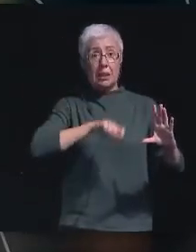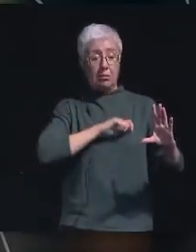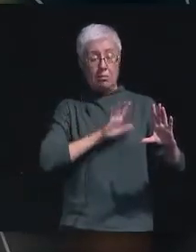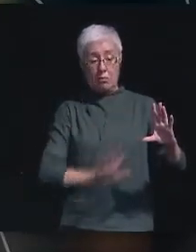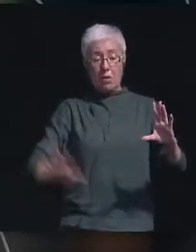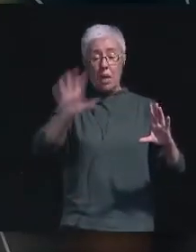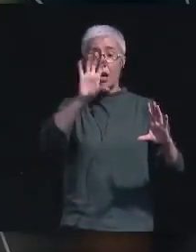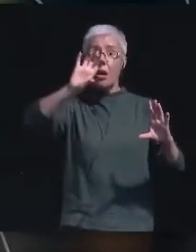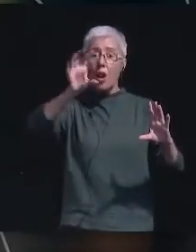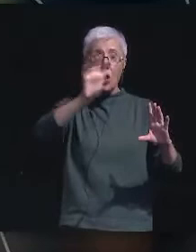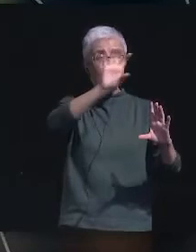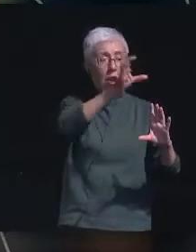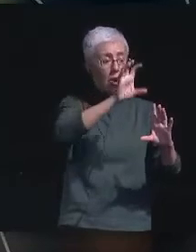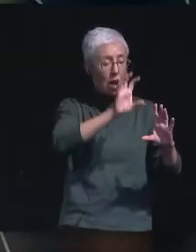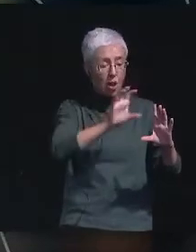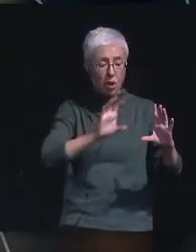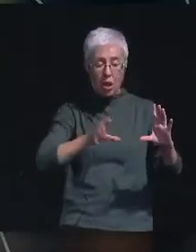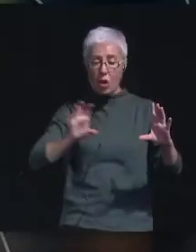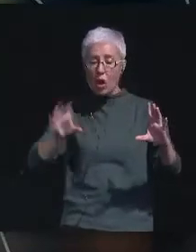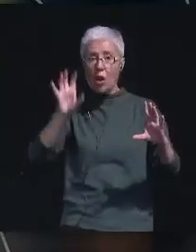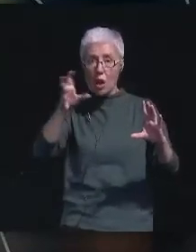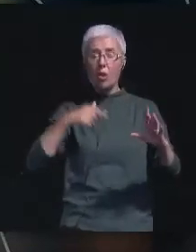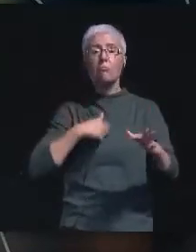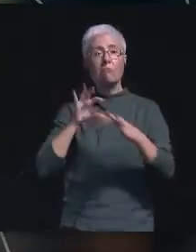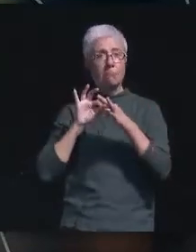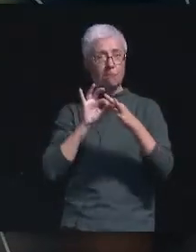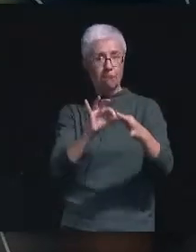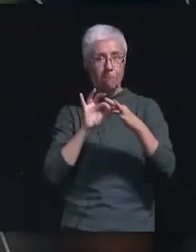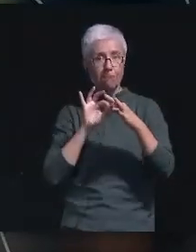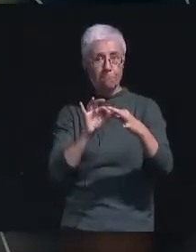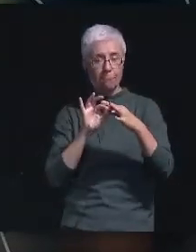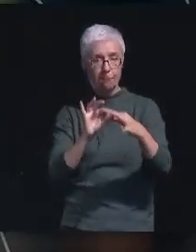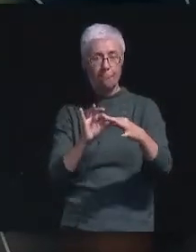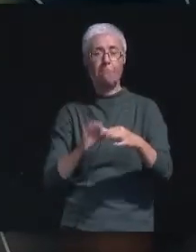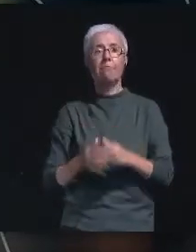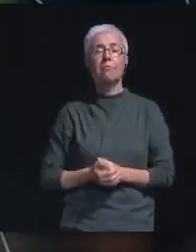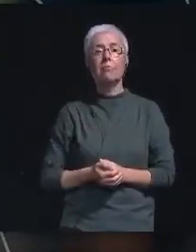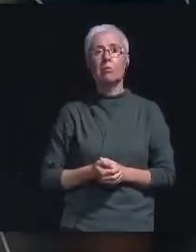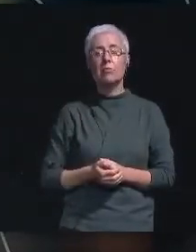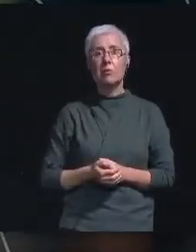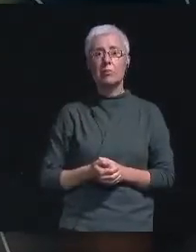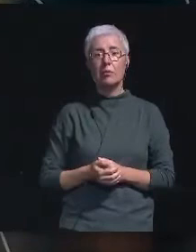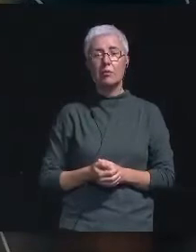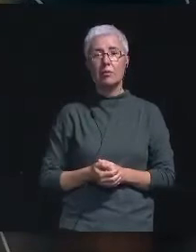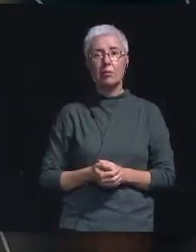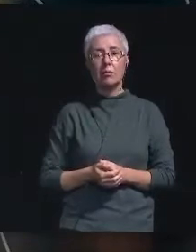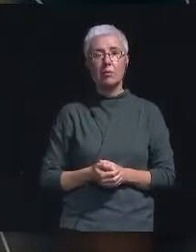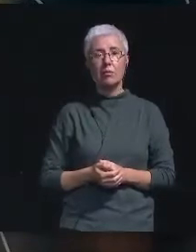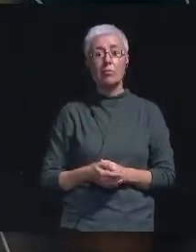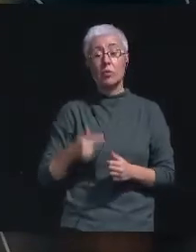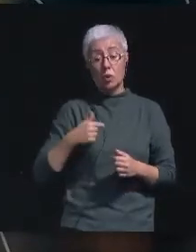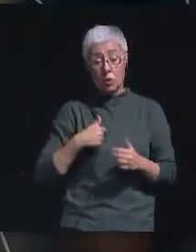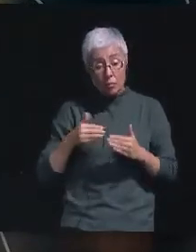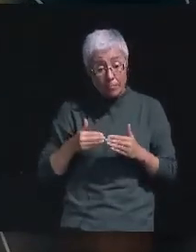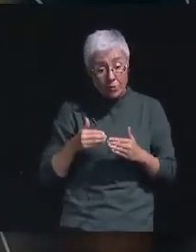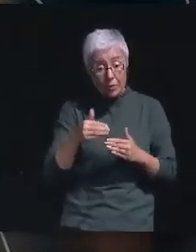bueno, nosotros somos Administración del Estado, Administración General, pero también con las administraciones autonómicas, locales, trabajaremos,